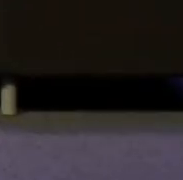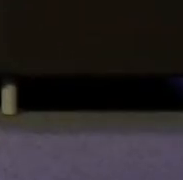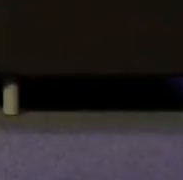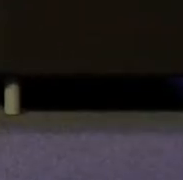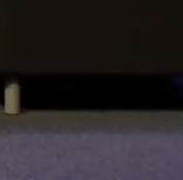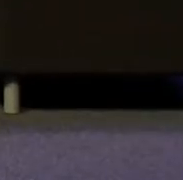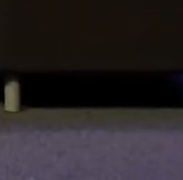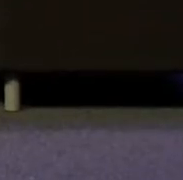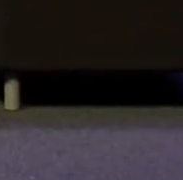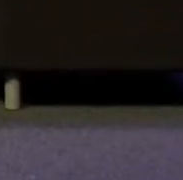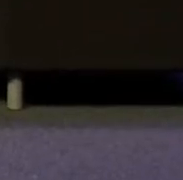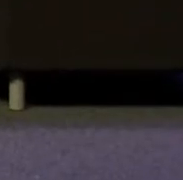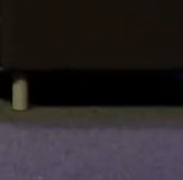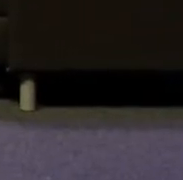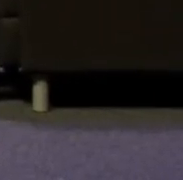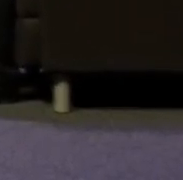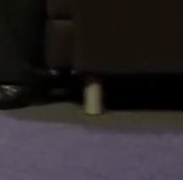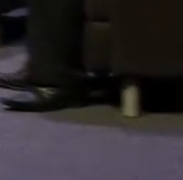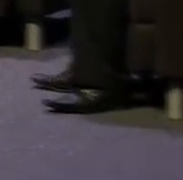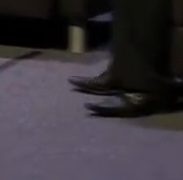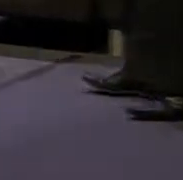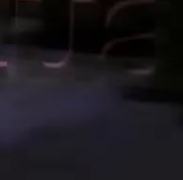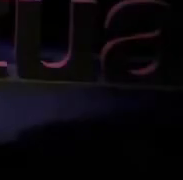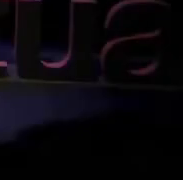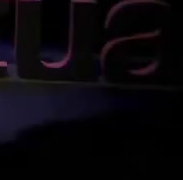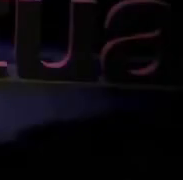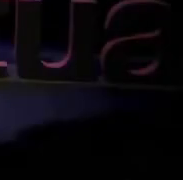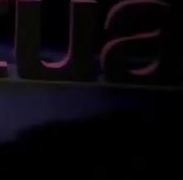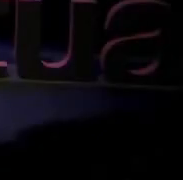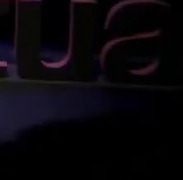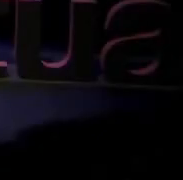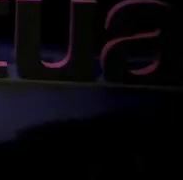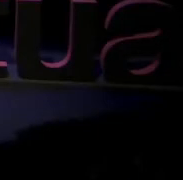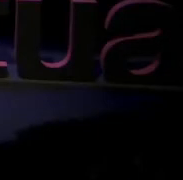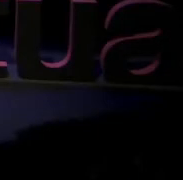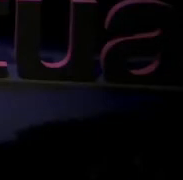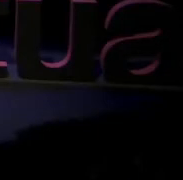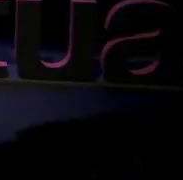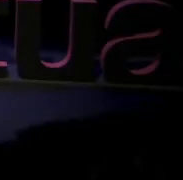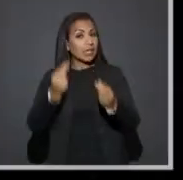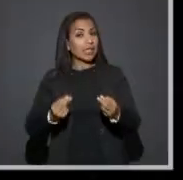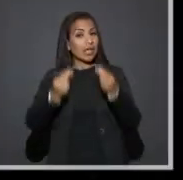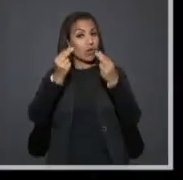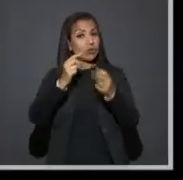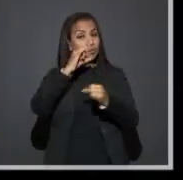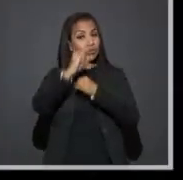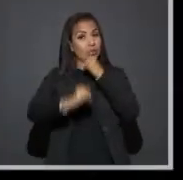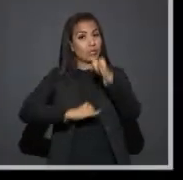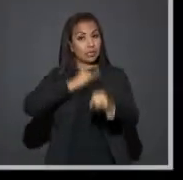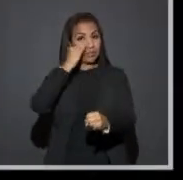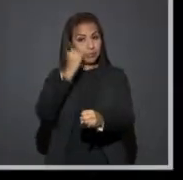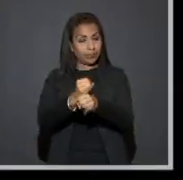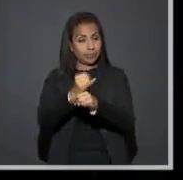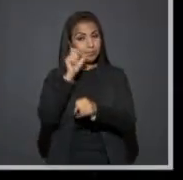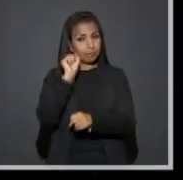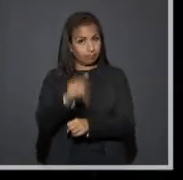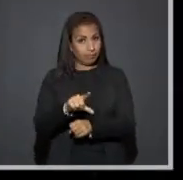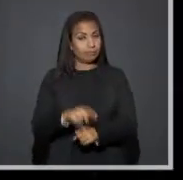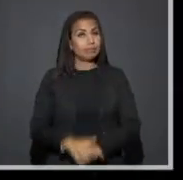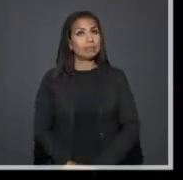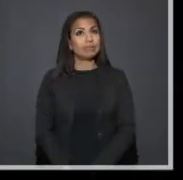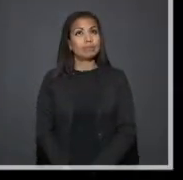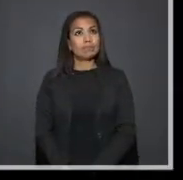Marla Rodríguez, estudiante de 7.º semestre de la licenciatura en Relaciones Internacionales.